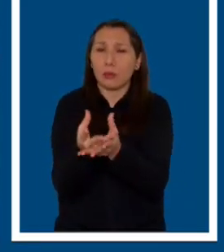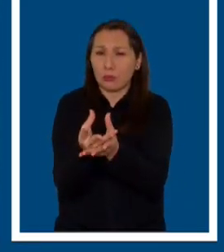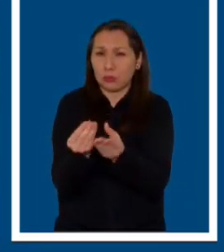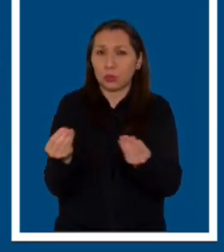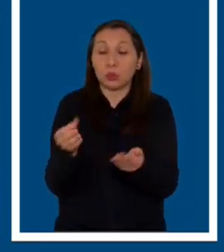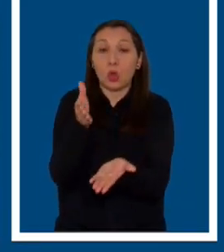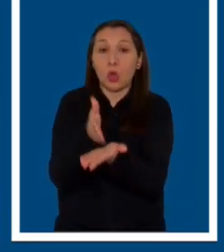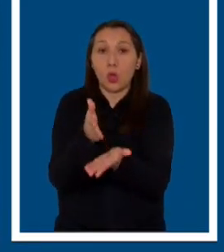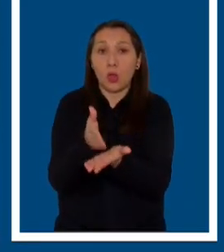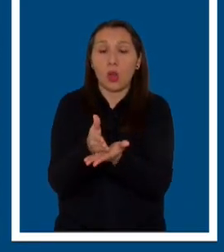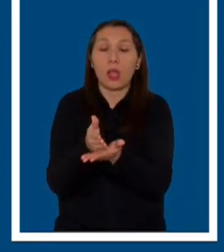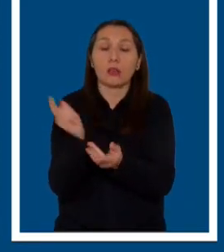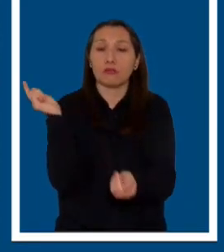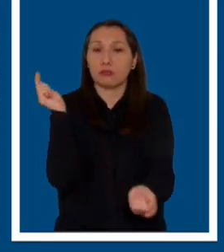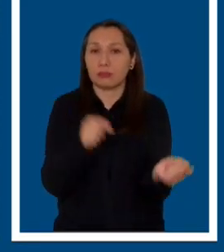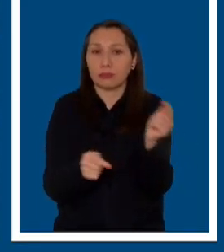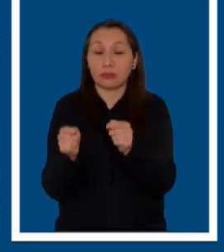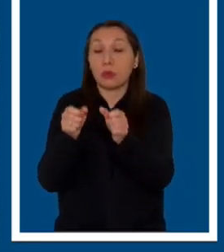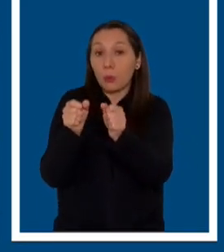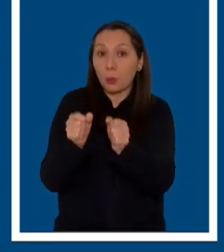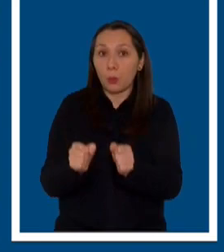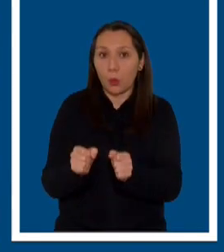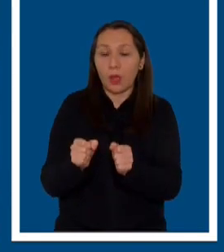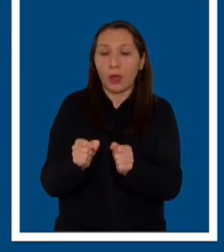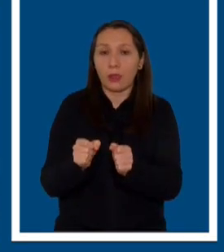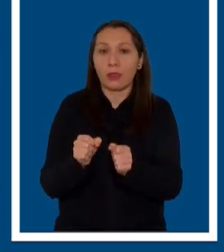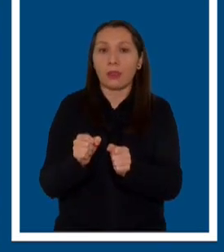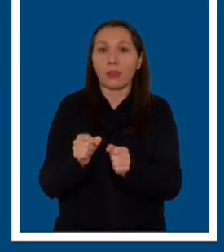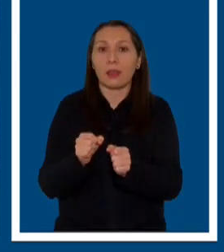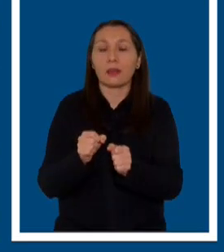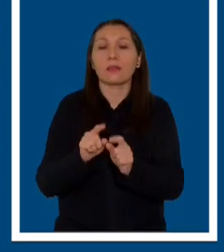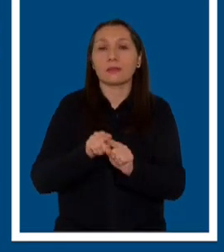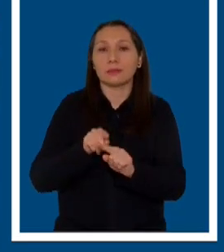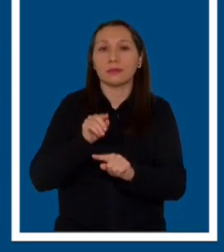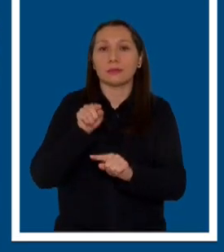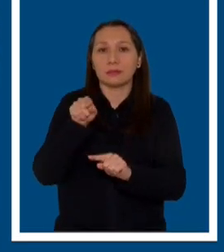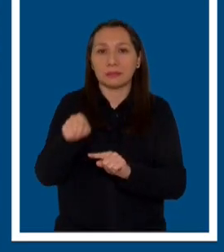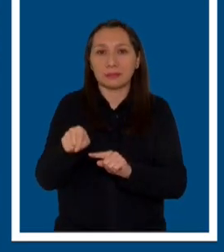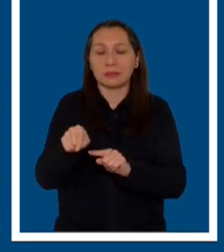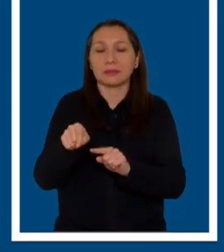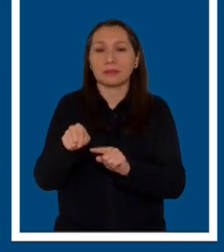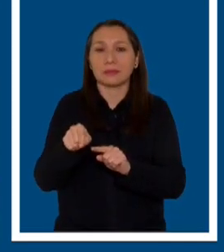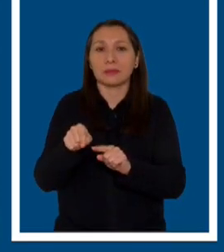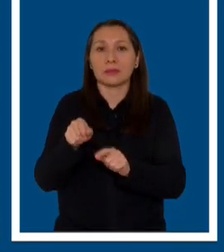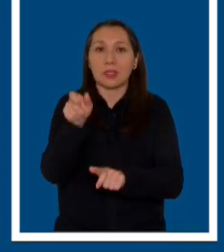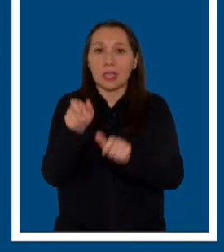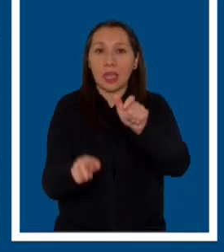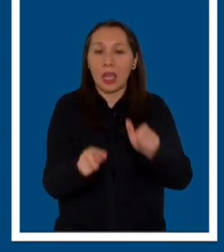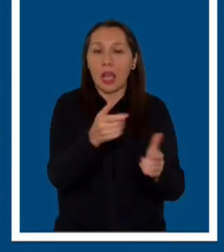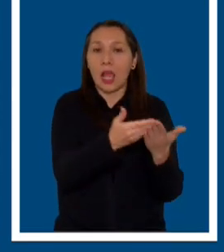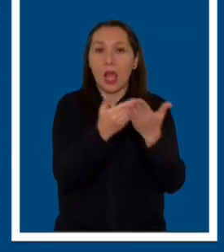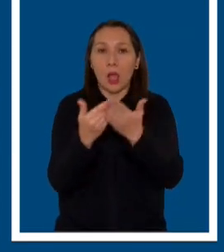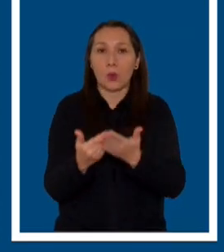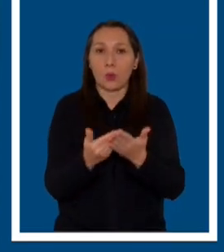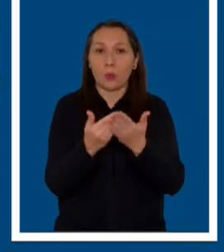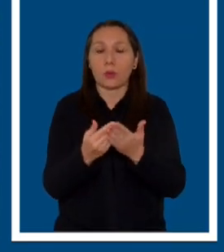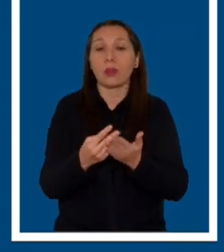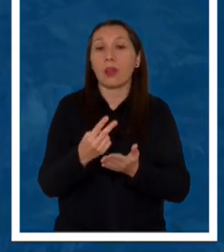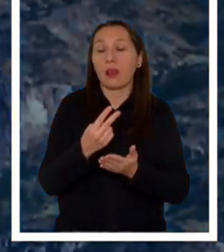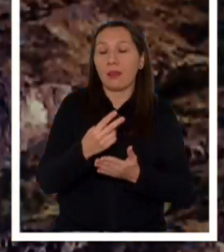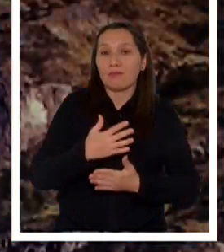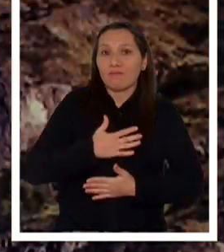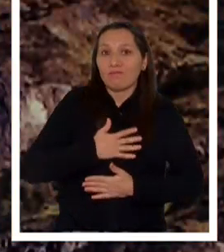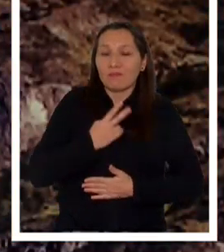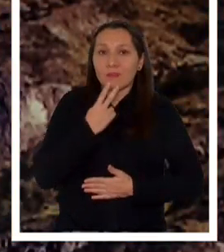muchos colegios que van a tener la posibilidad de trasladar a sus alumnos a vivir